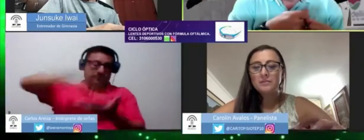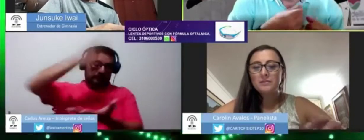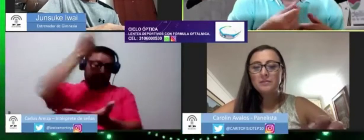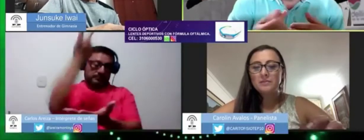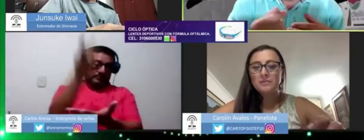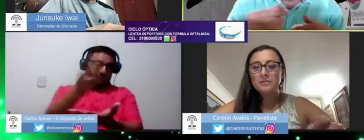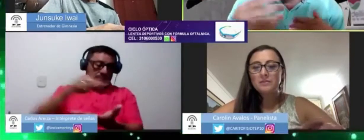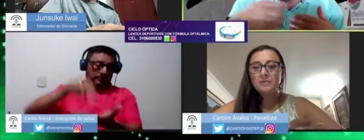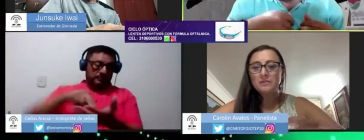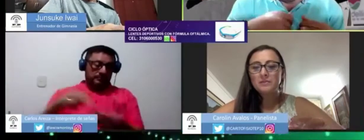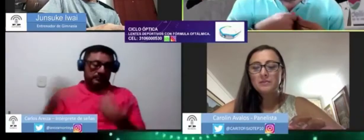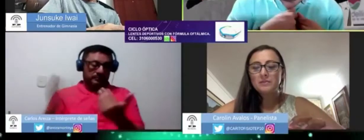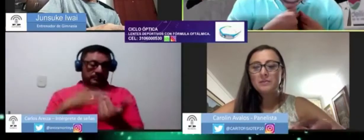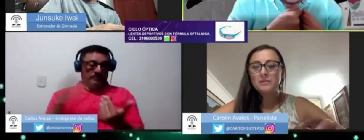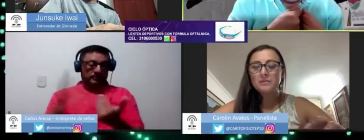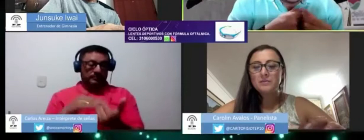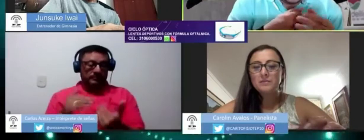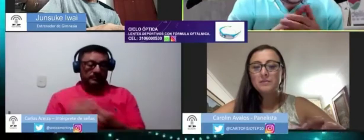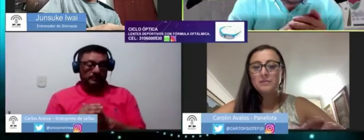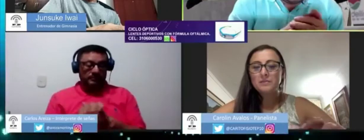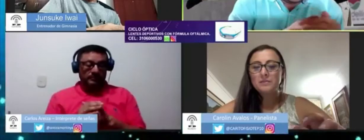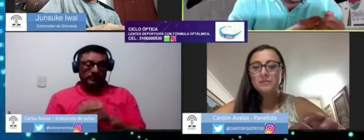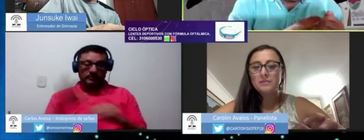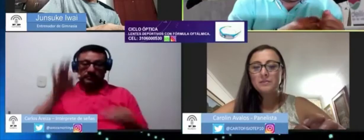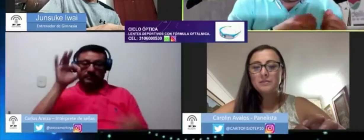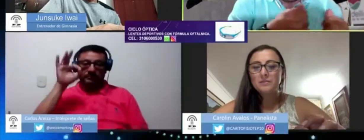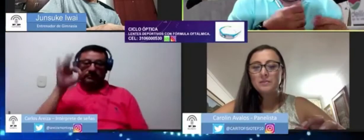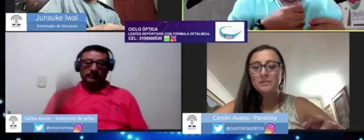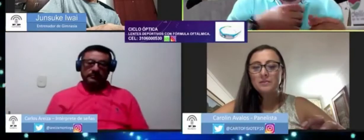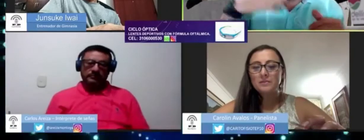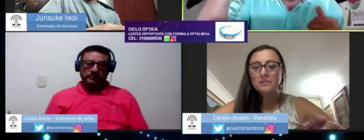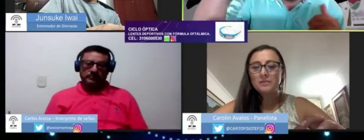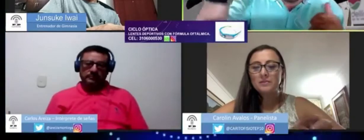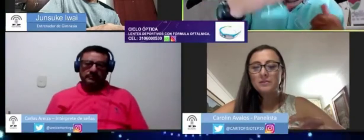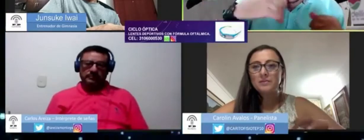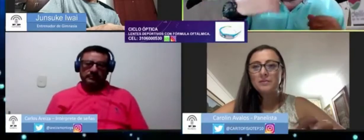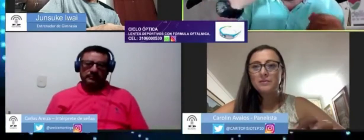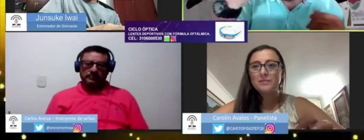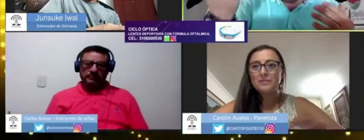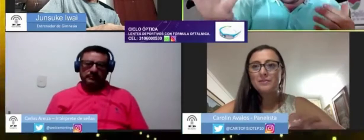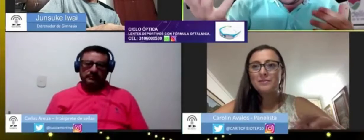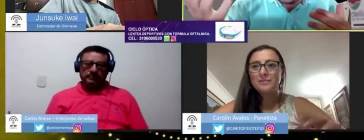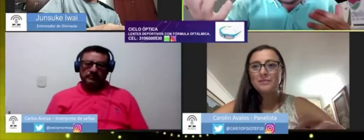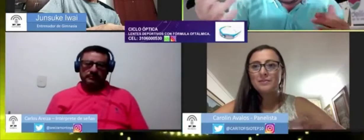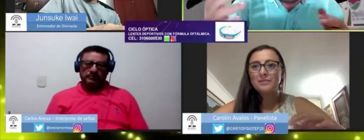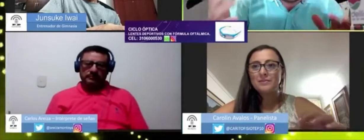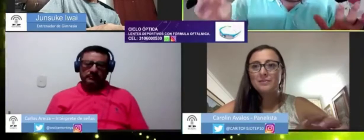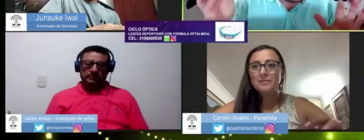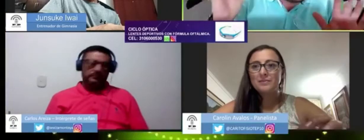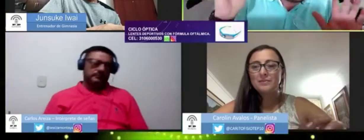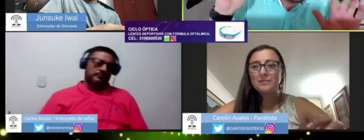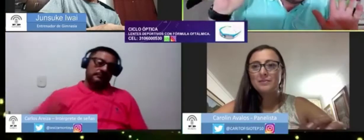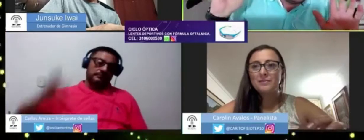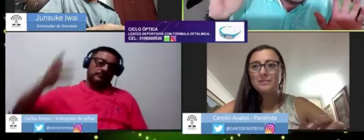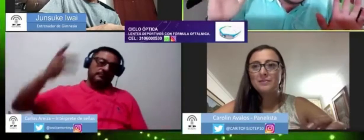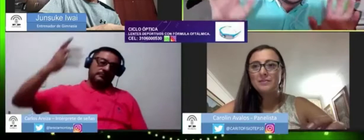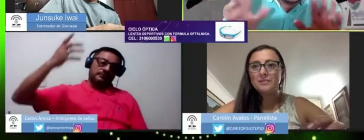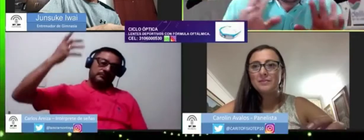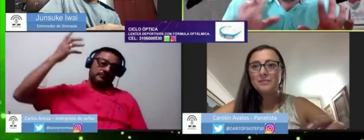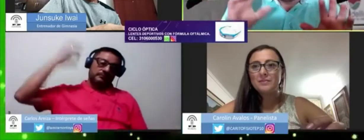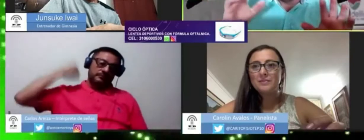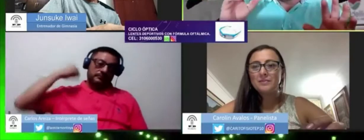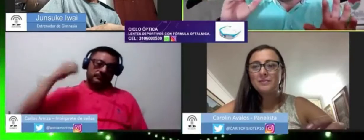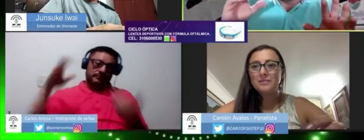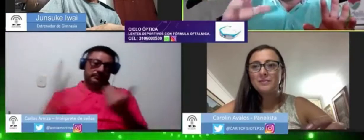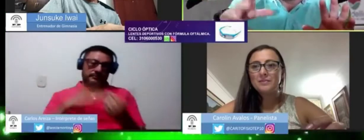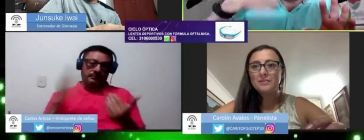fácil que como país lo escojamos, pero uno ya se remite a la época. Pues ahora como que es muy fácil